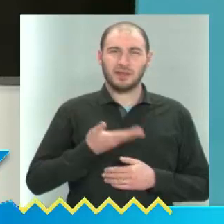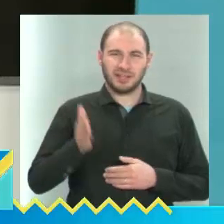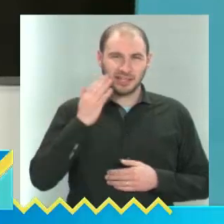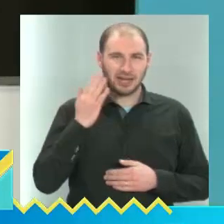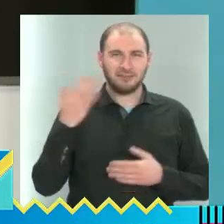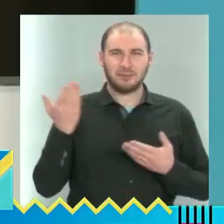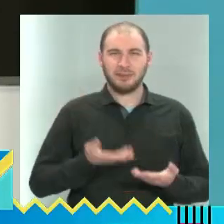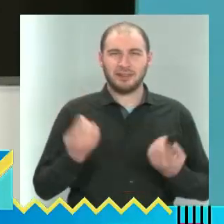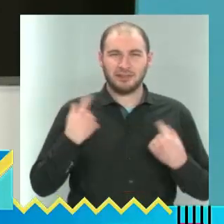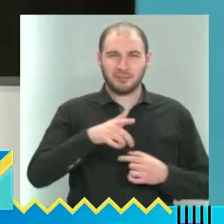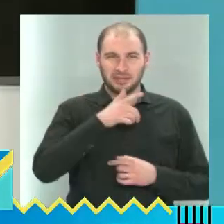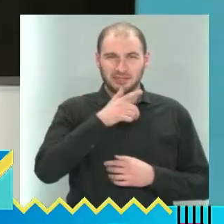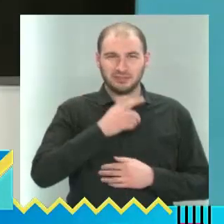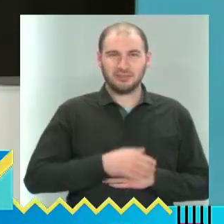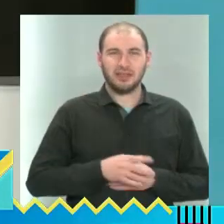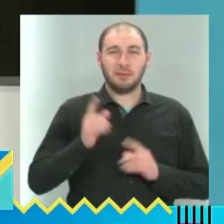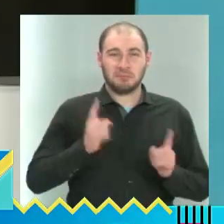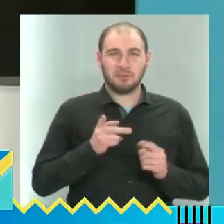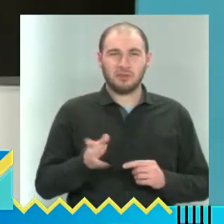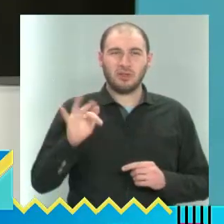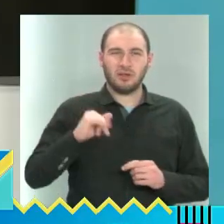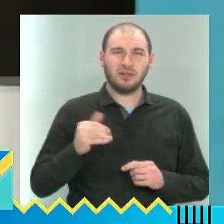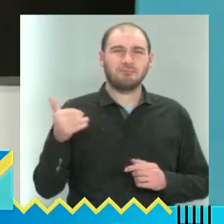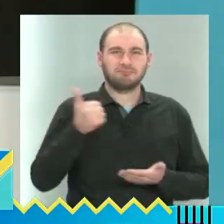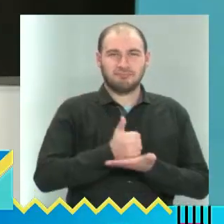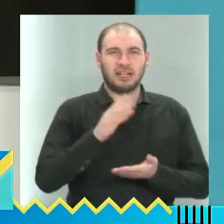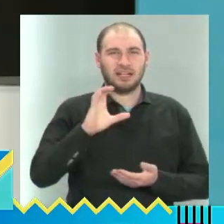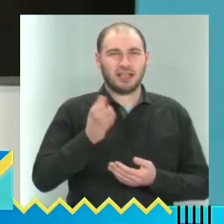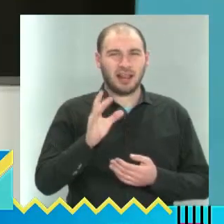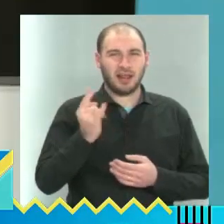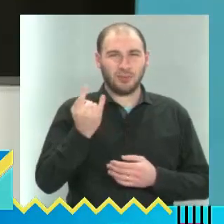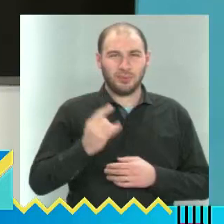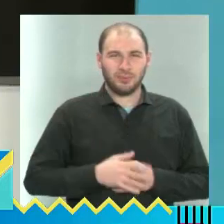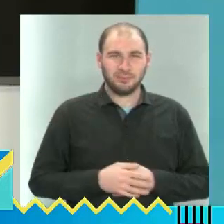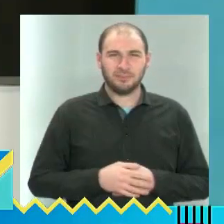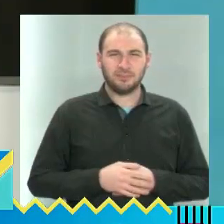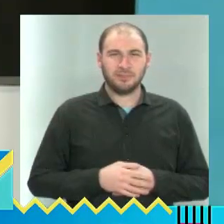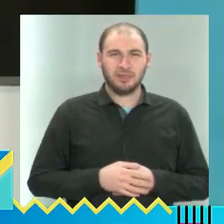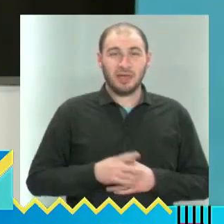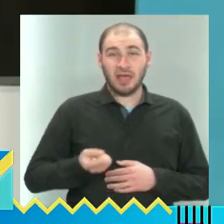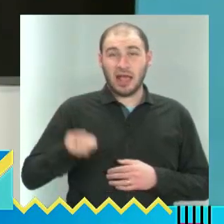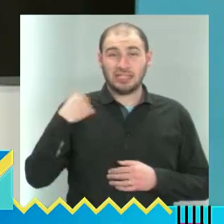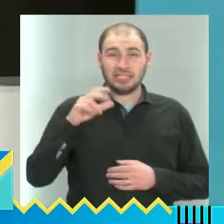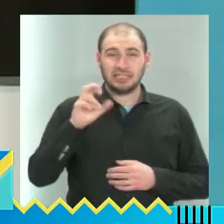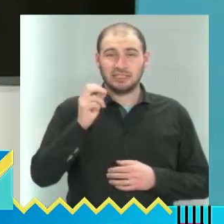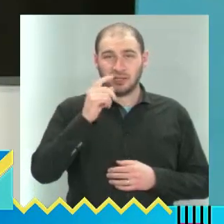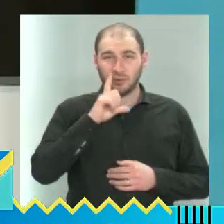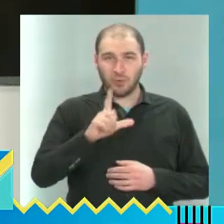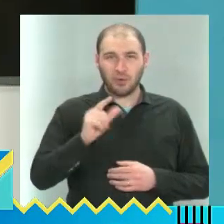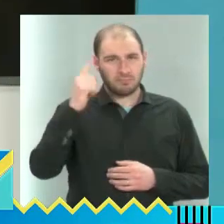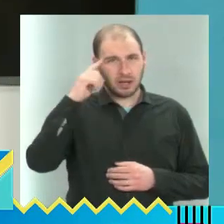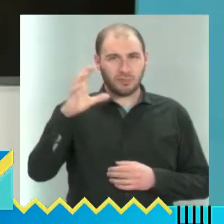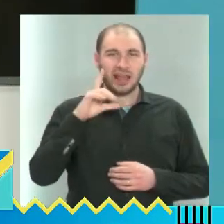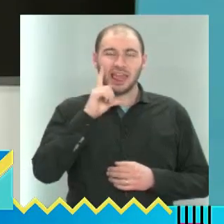buenas tardes, bienvenidos a Distintos Parecidos, como todos los días presentes en la pantalla de Señal U. Ayer, 30 de julio, se